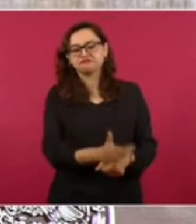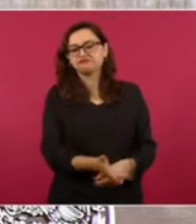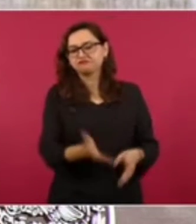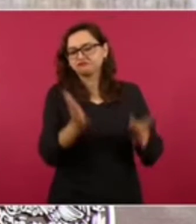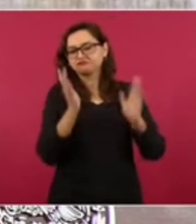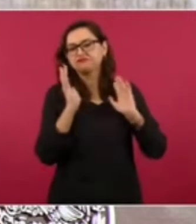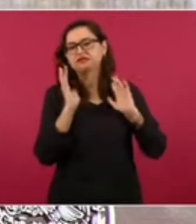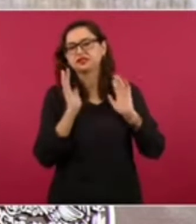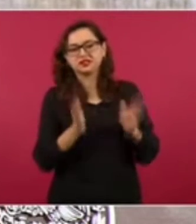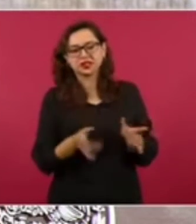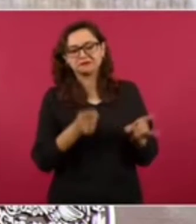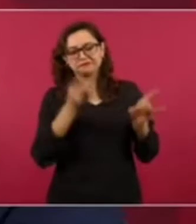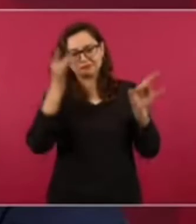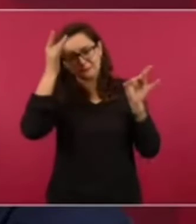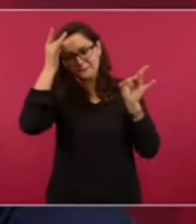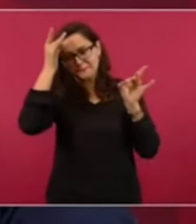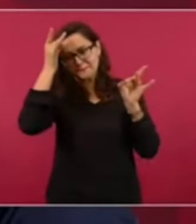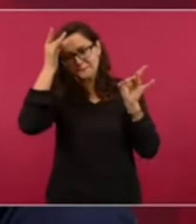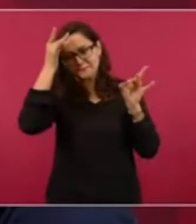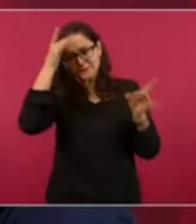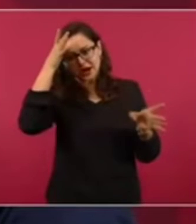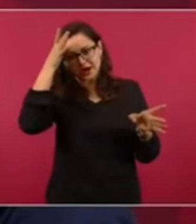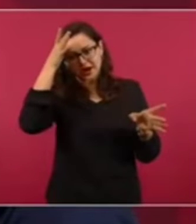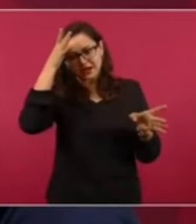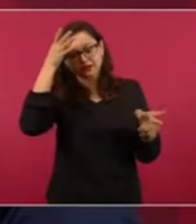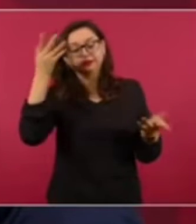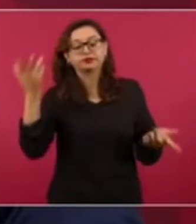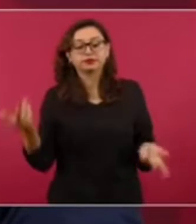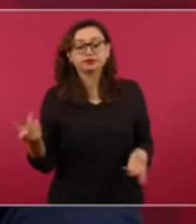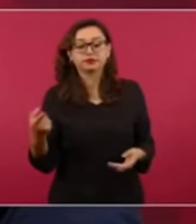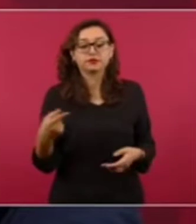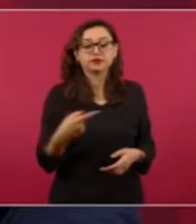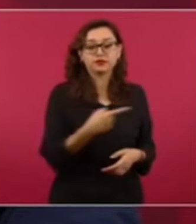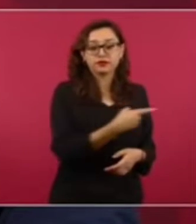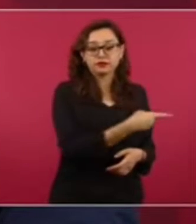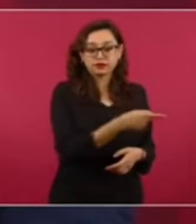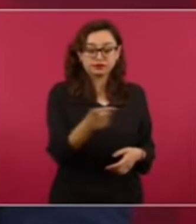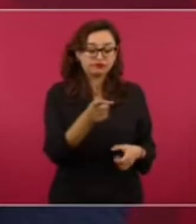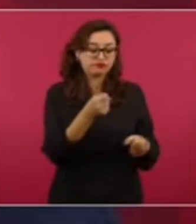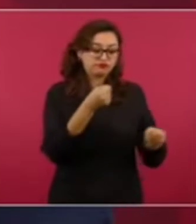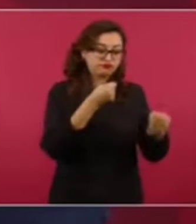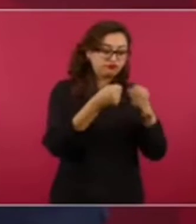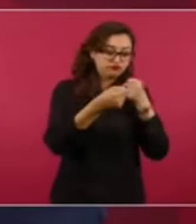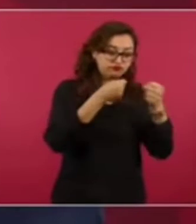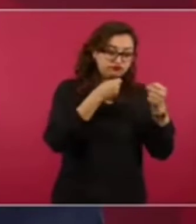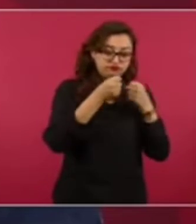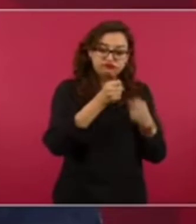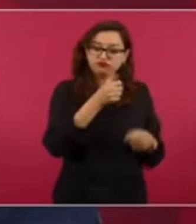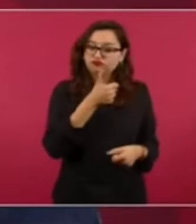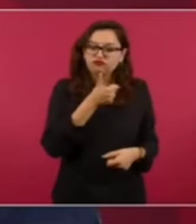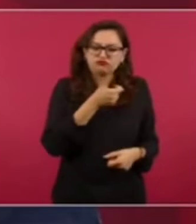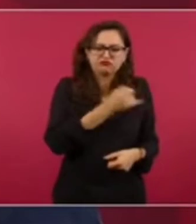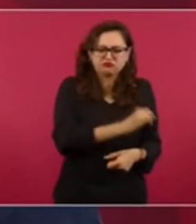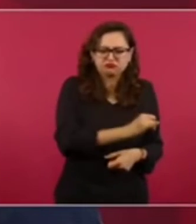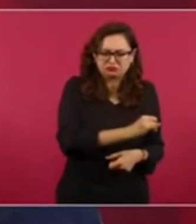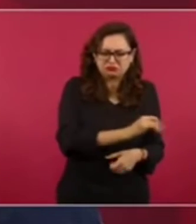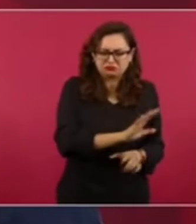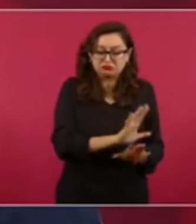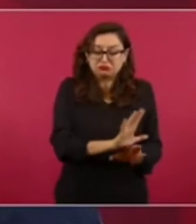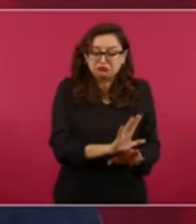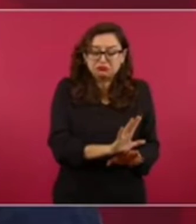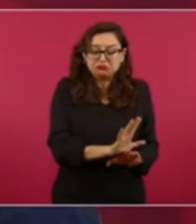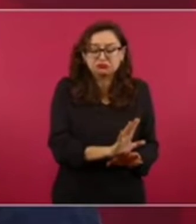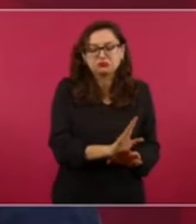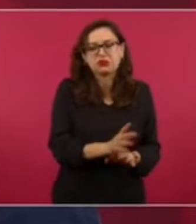es el periodismo, desde luego hay honrosas excepciones,